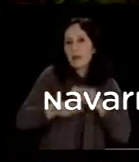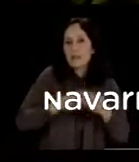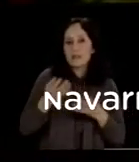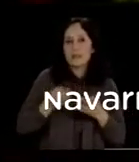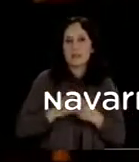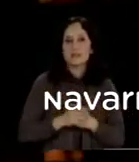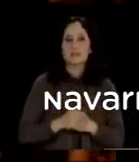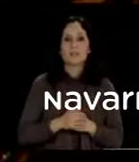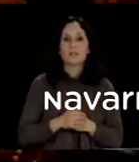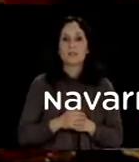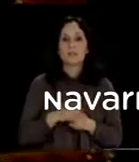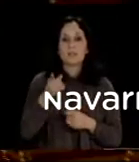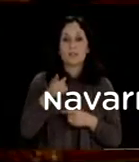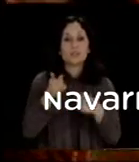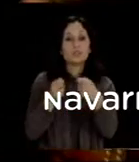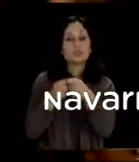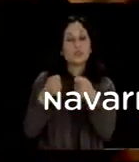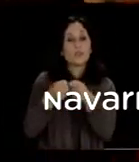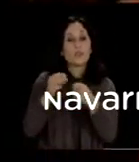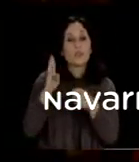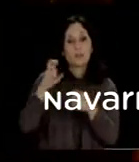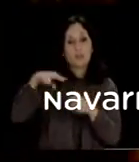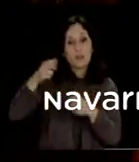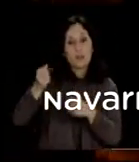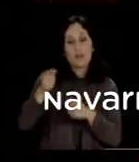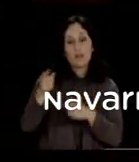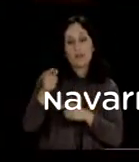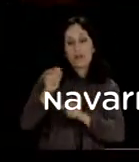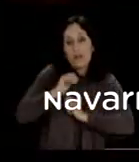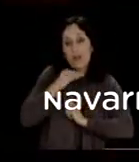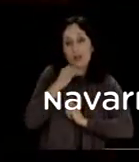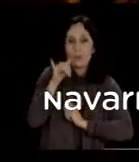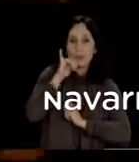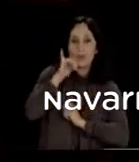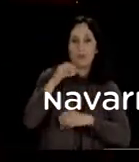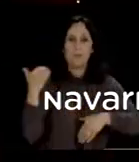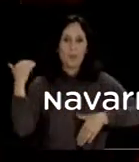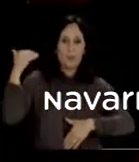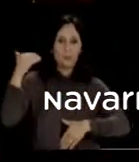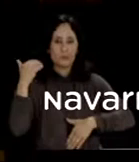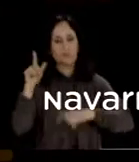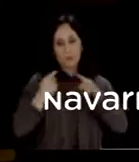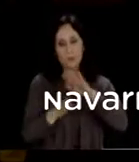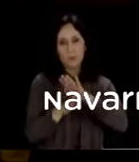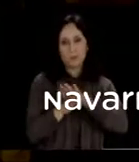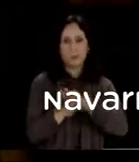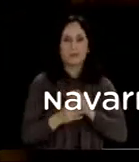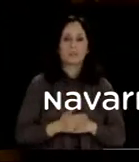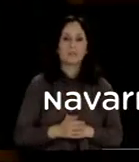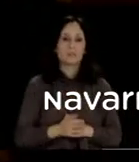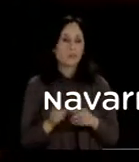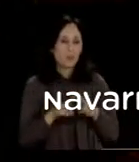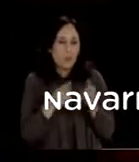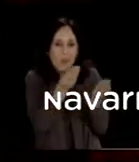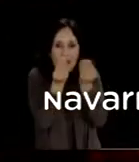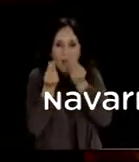pues echamos y lo sacan de la sociedad peñaguda, sacan una bebida un poco, ¿eh? Y bailamos un poco para luego seguir continuando. Que es un poco la forma de darle ambiente a